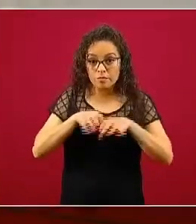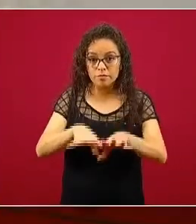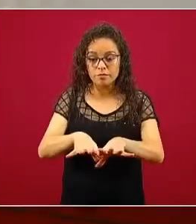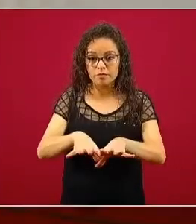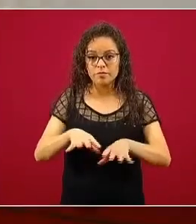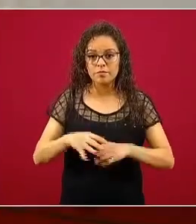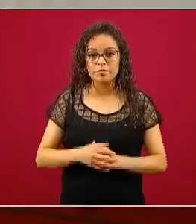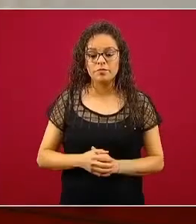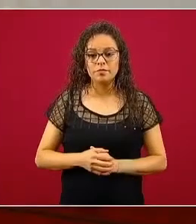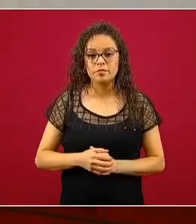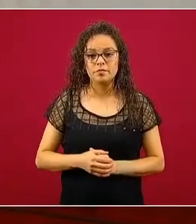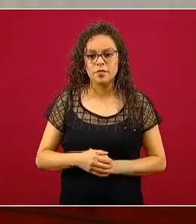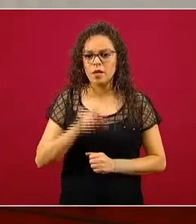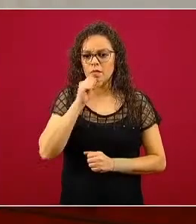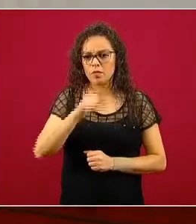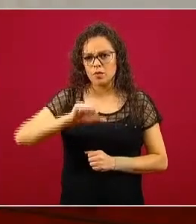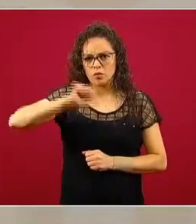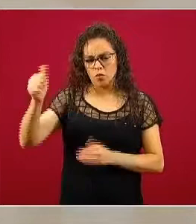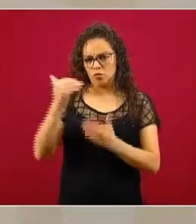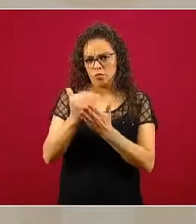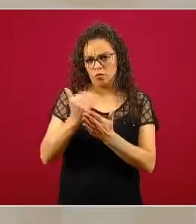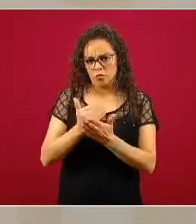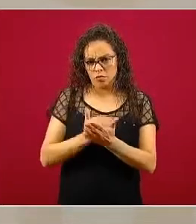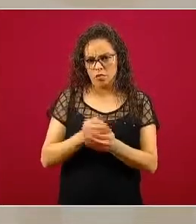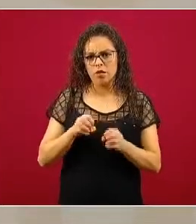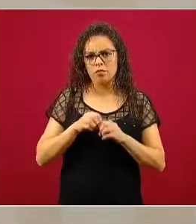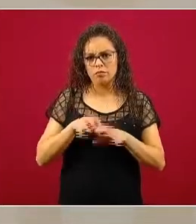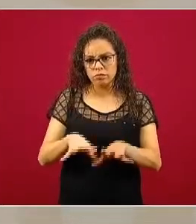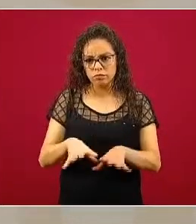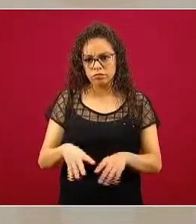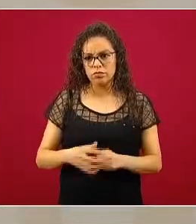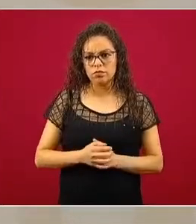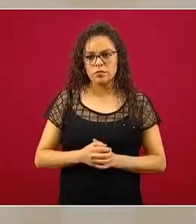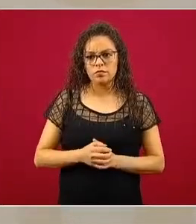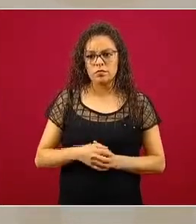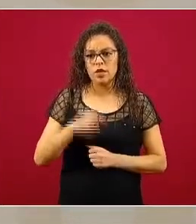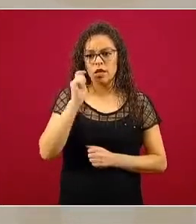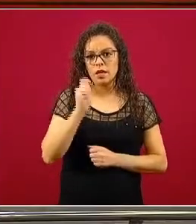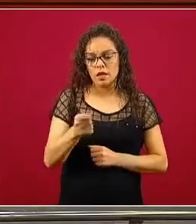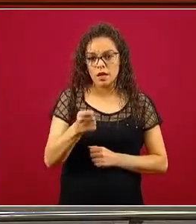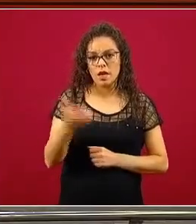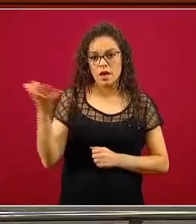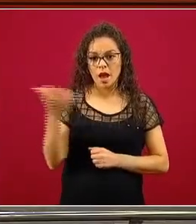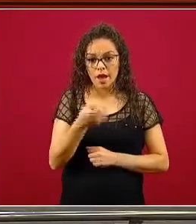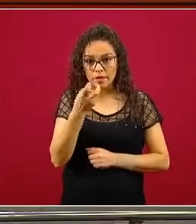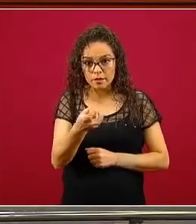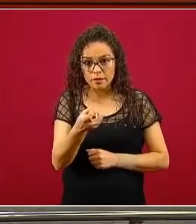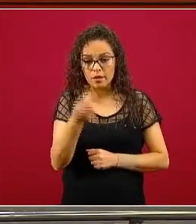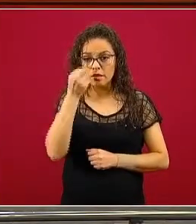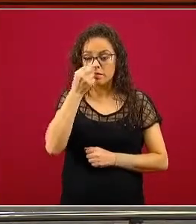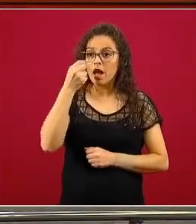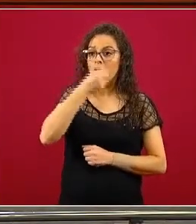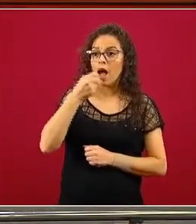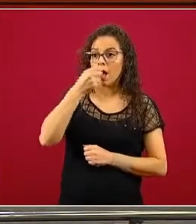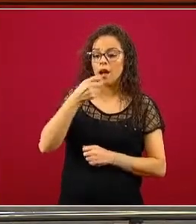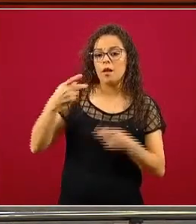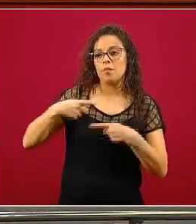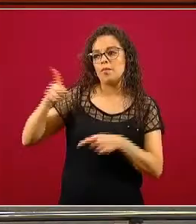como la gran mayoría de los lineamientos. La aplicación la realiza los responsables directos en cada una de